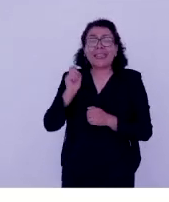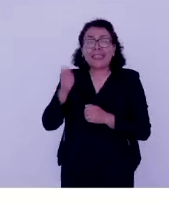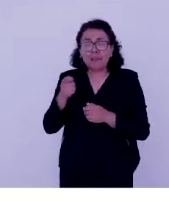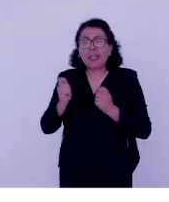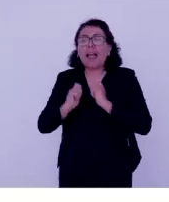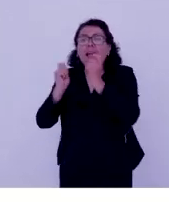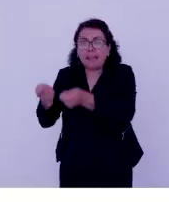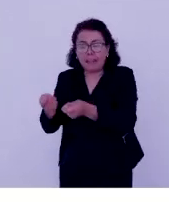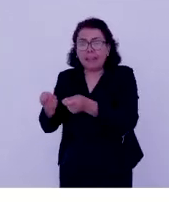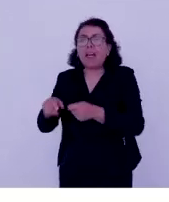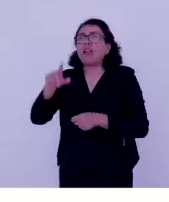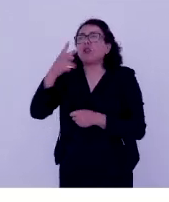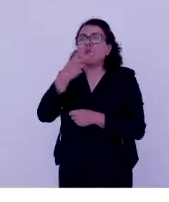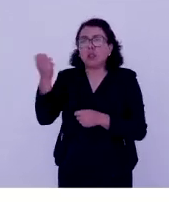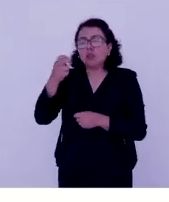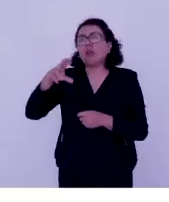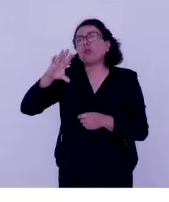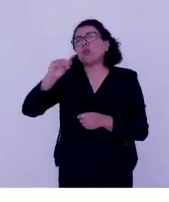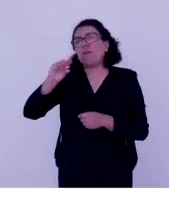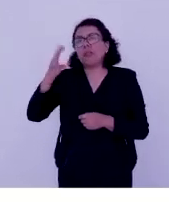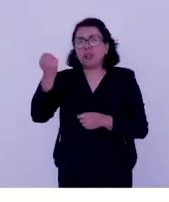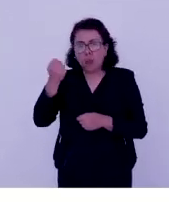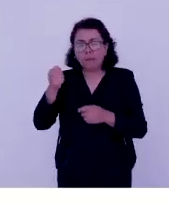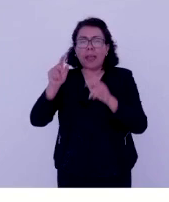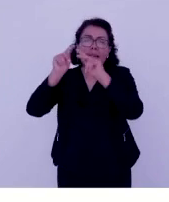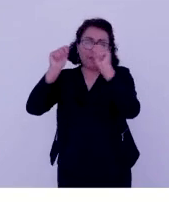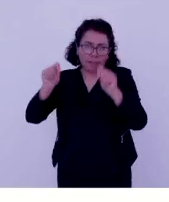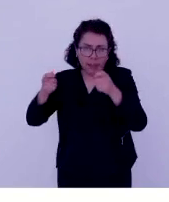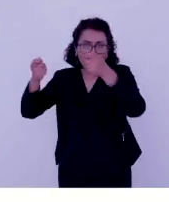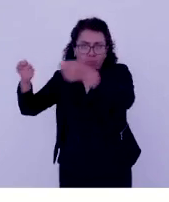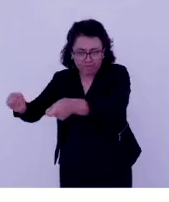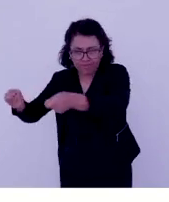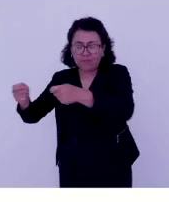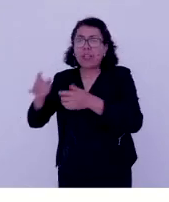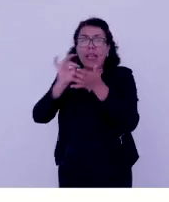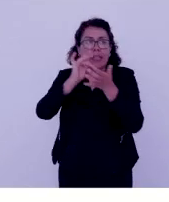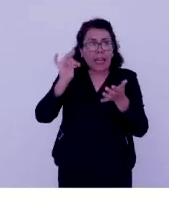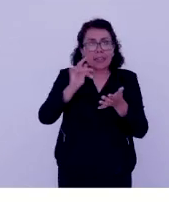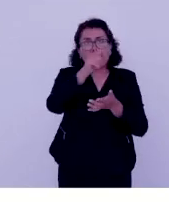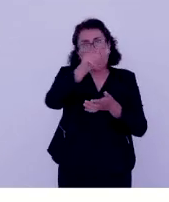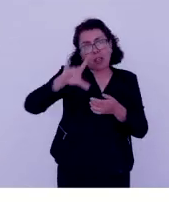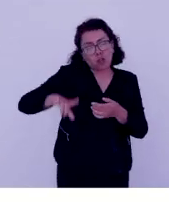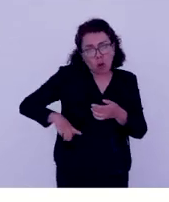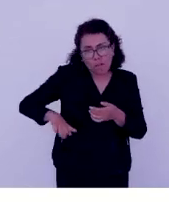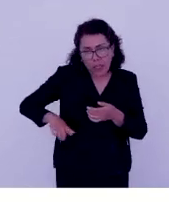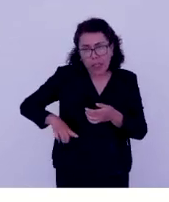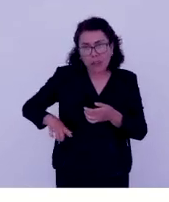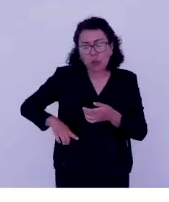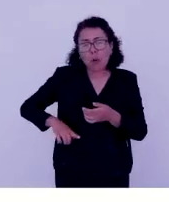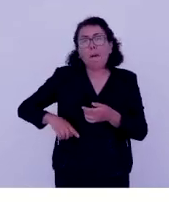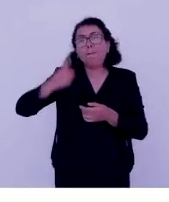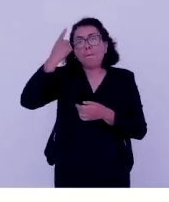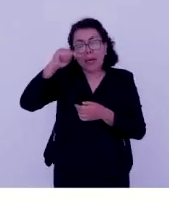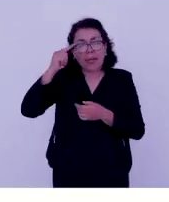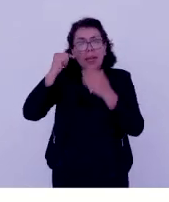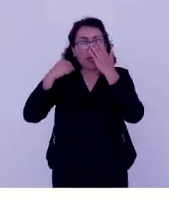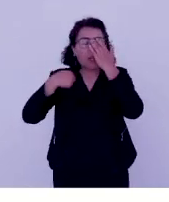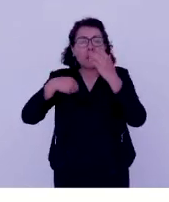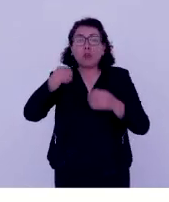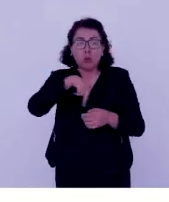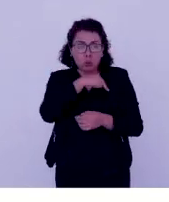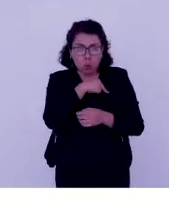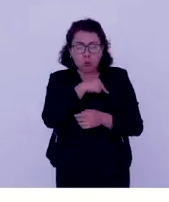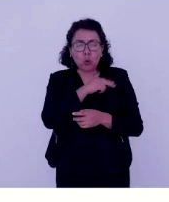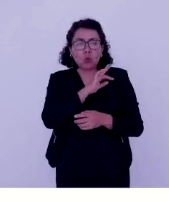de 299 títulos de propiedad agradecemos al poder ejecutivo el apoyo brindado para reforzar con personal la